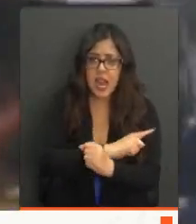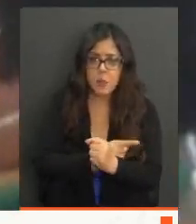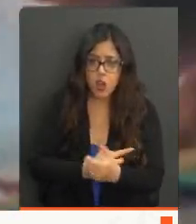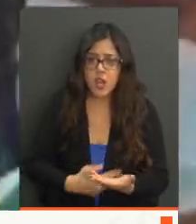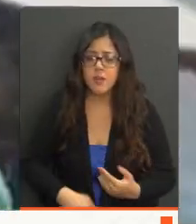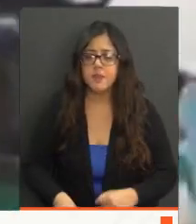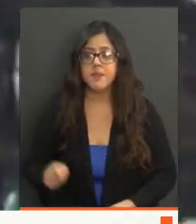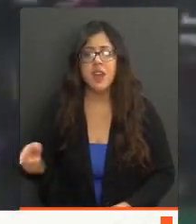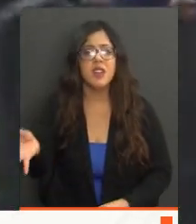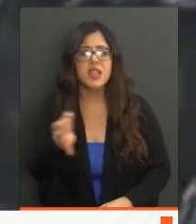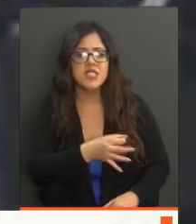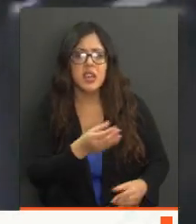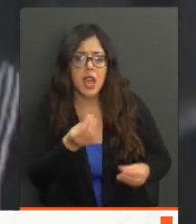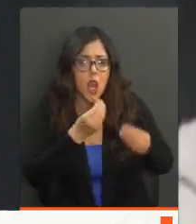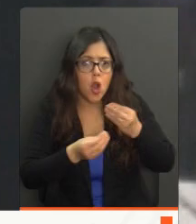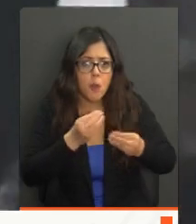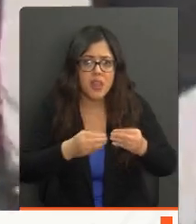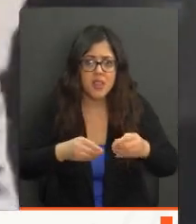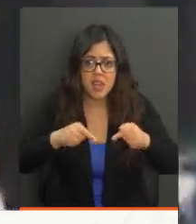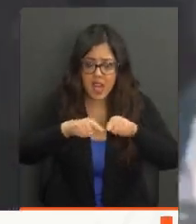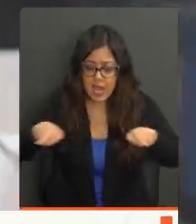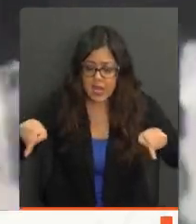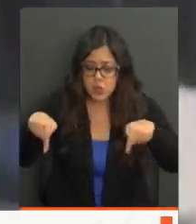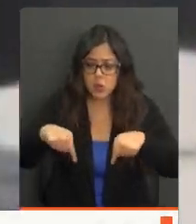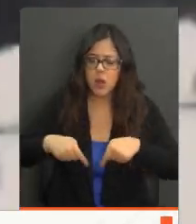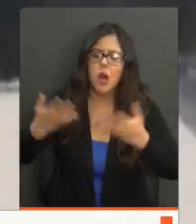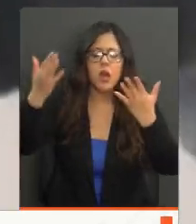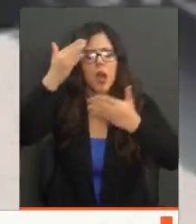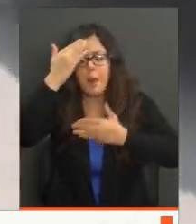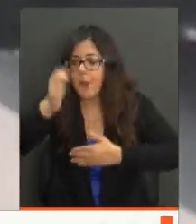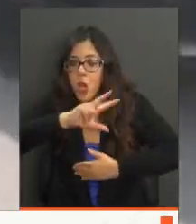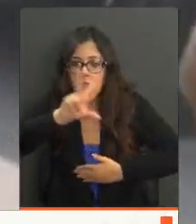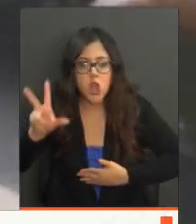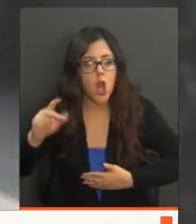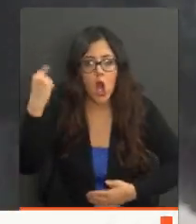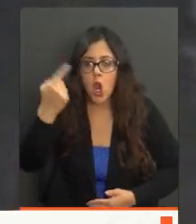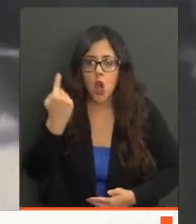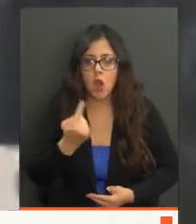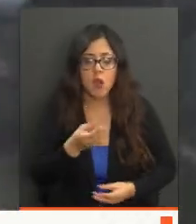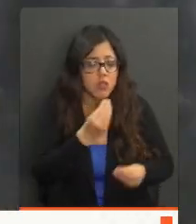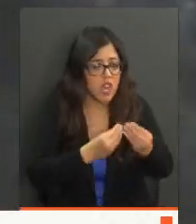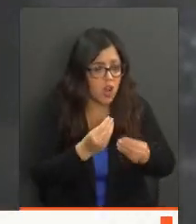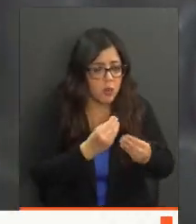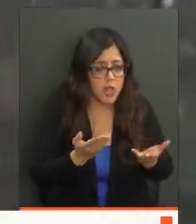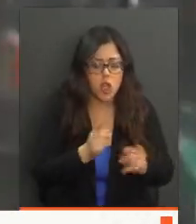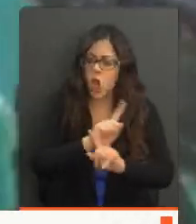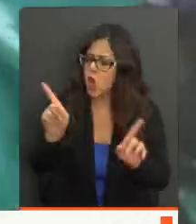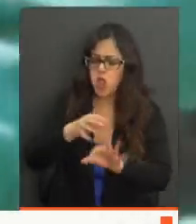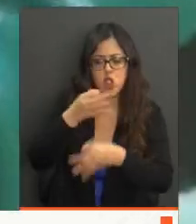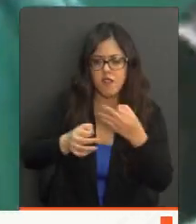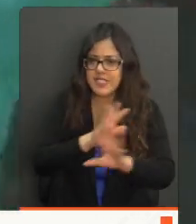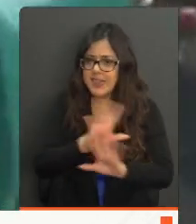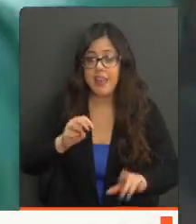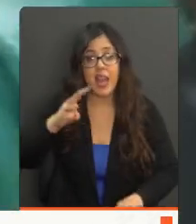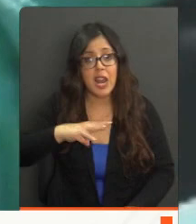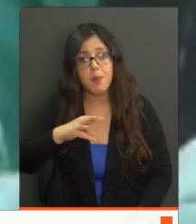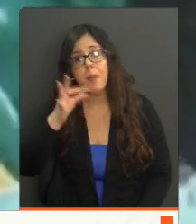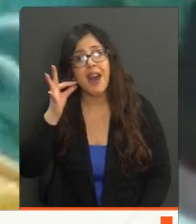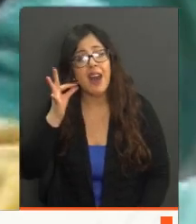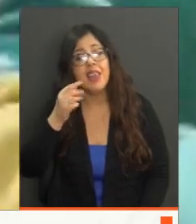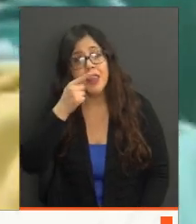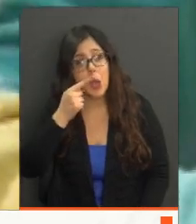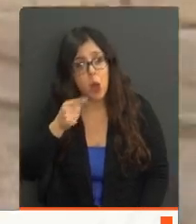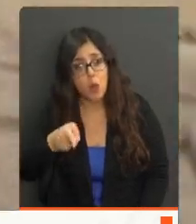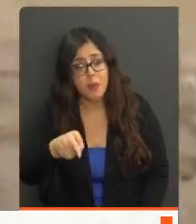que le daban la conviene o por dios qué locura no le ponían la cuestión no voy a declarar la mamá de giorgio también descarta los